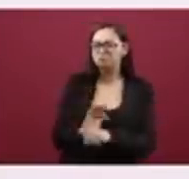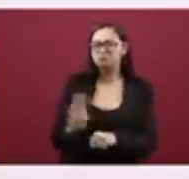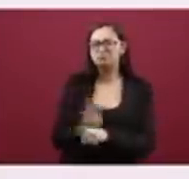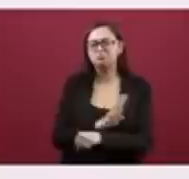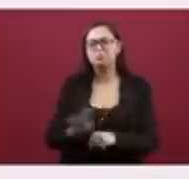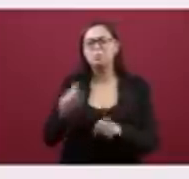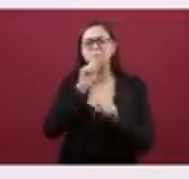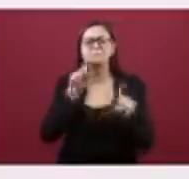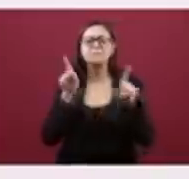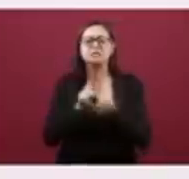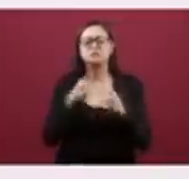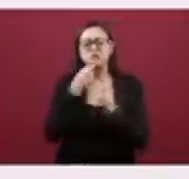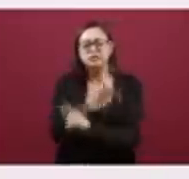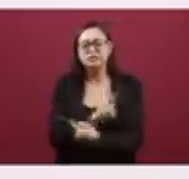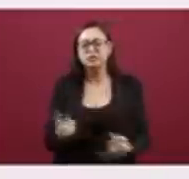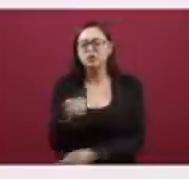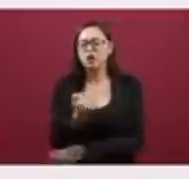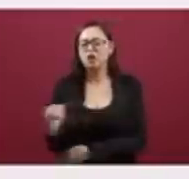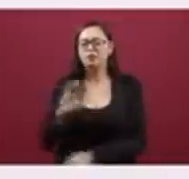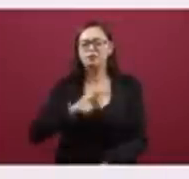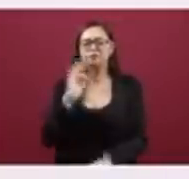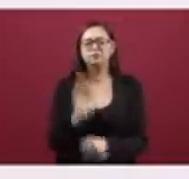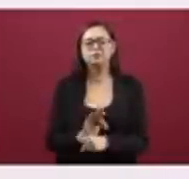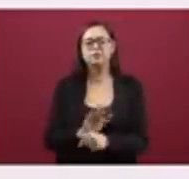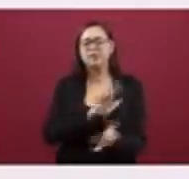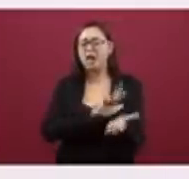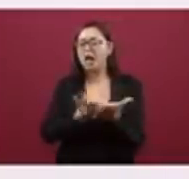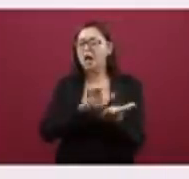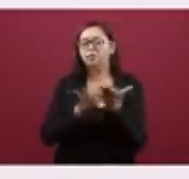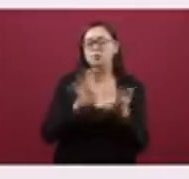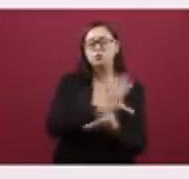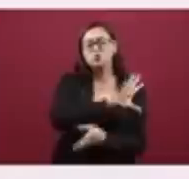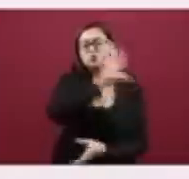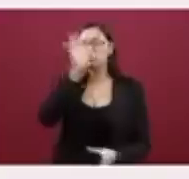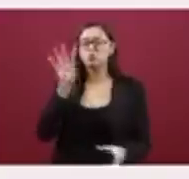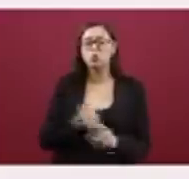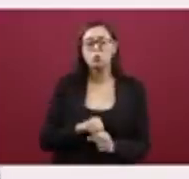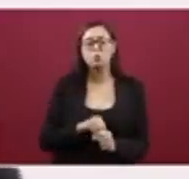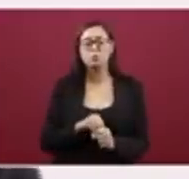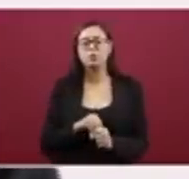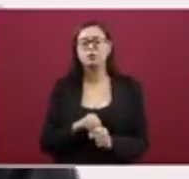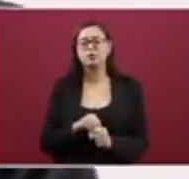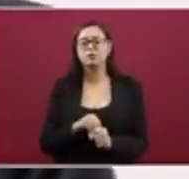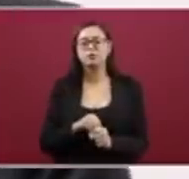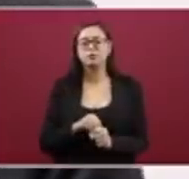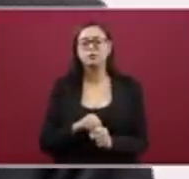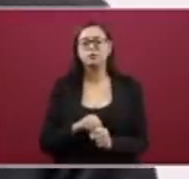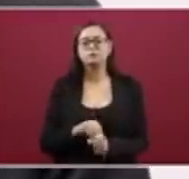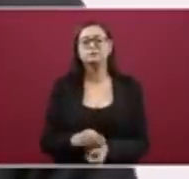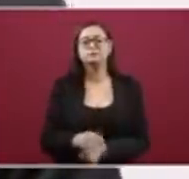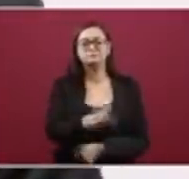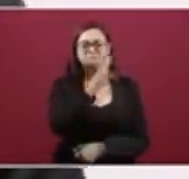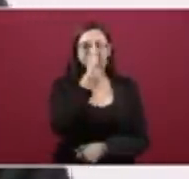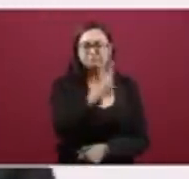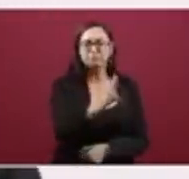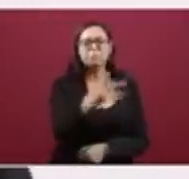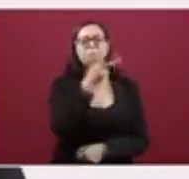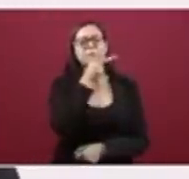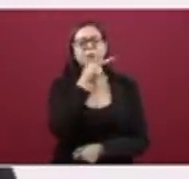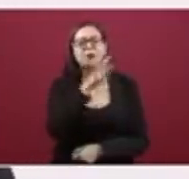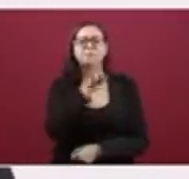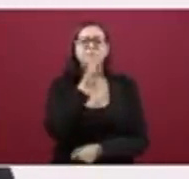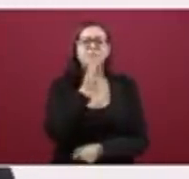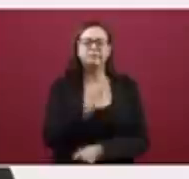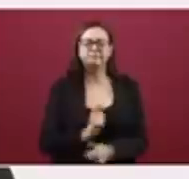preescolar todos los apoyos se entregarán de manera directa